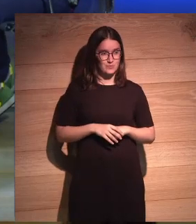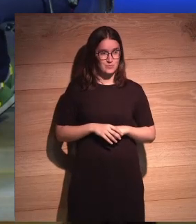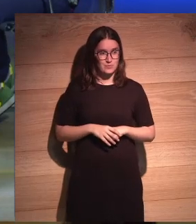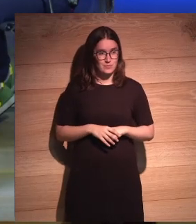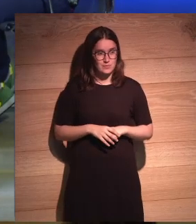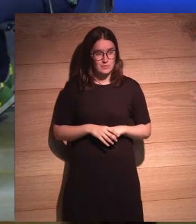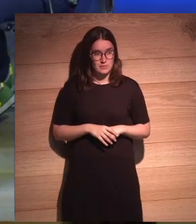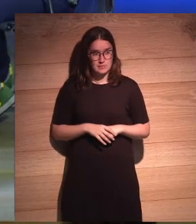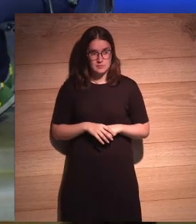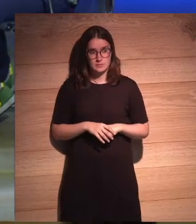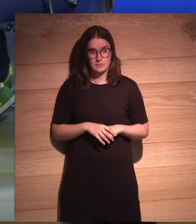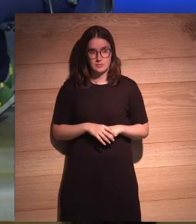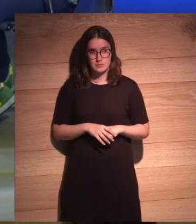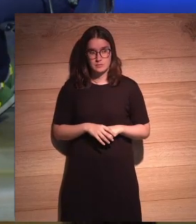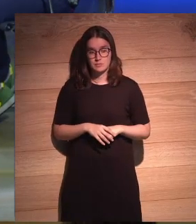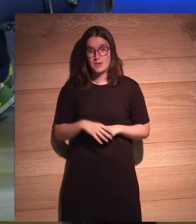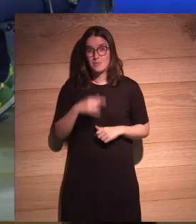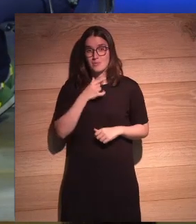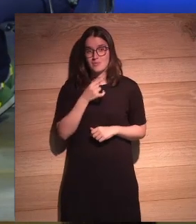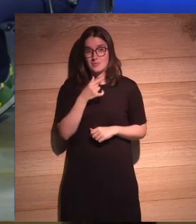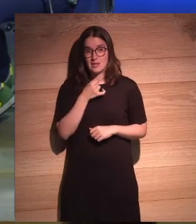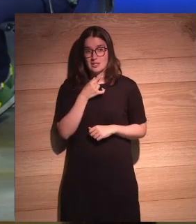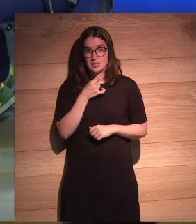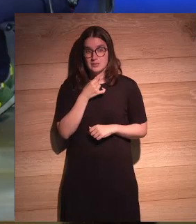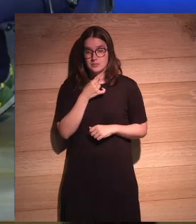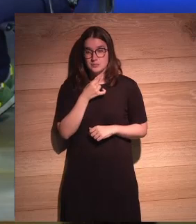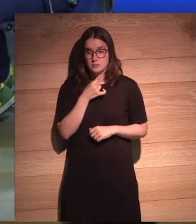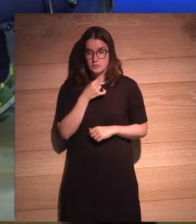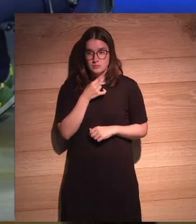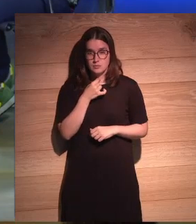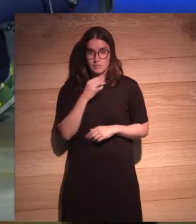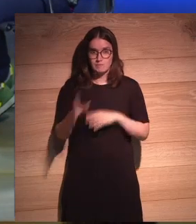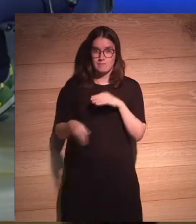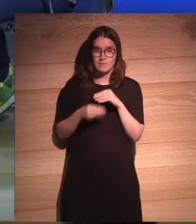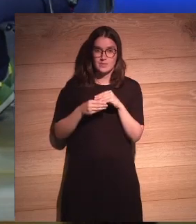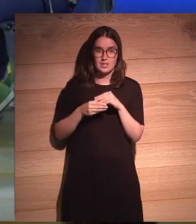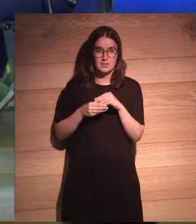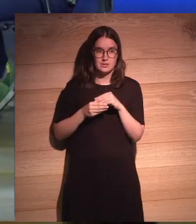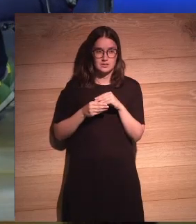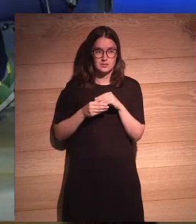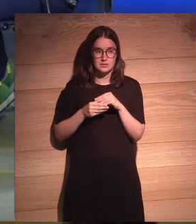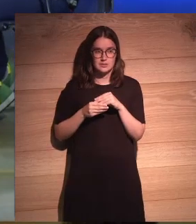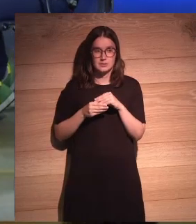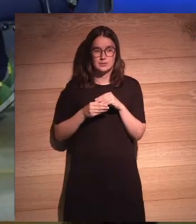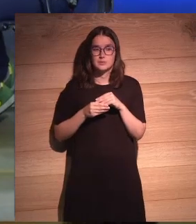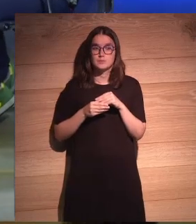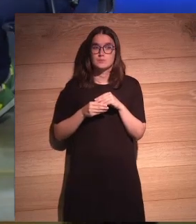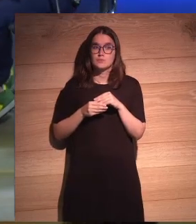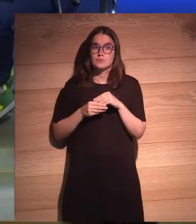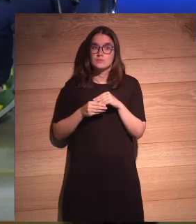Miguel, Ricardo. Sí, me gustaría añadir algo a lo que acaba de decir